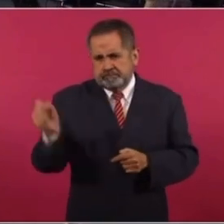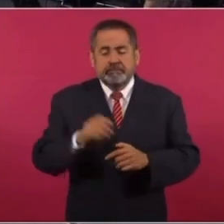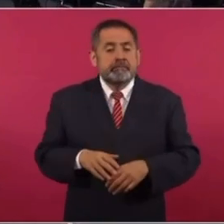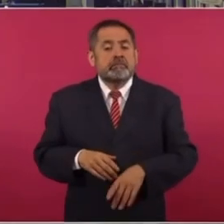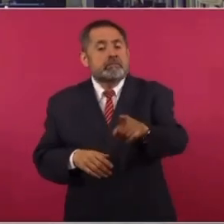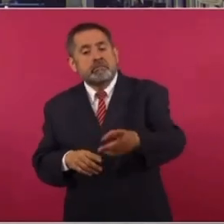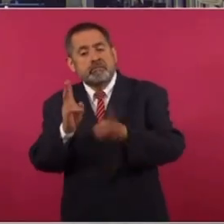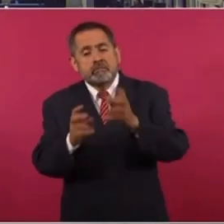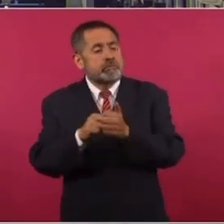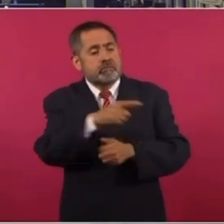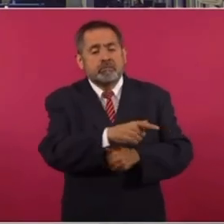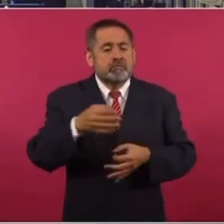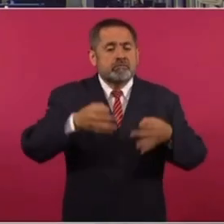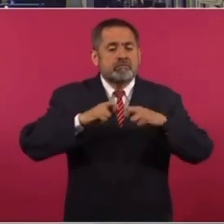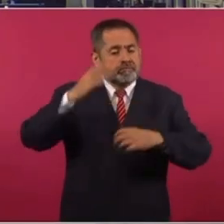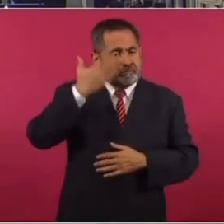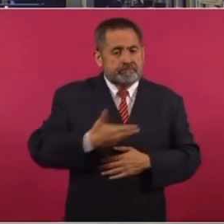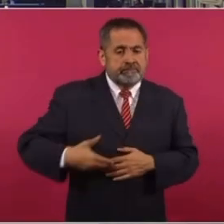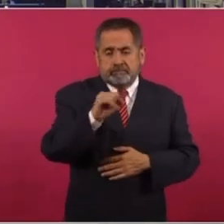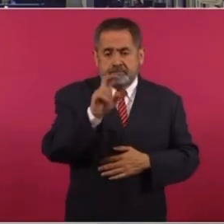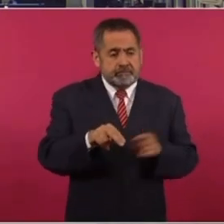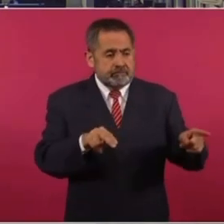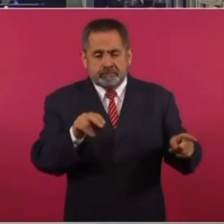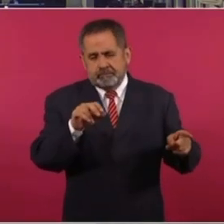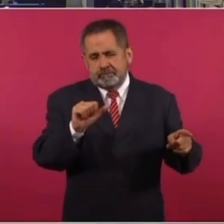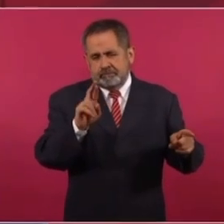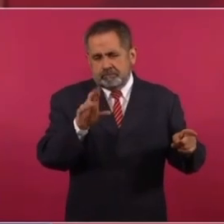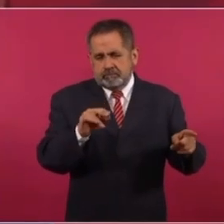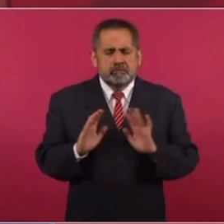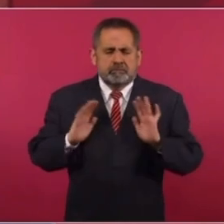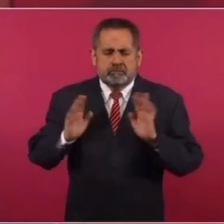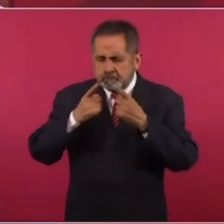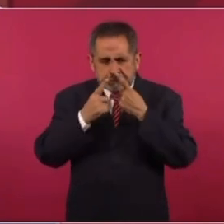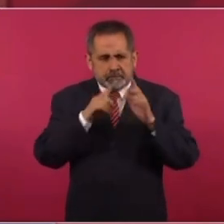dialogado con el ministro Saldívar al respecto desde que inició esta...? No, porque somos respetuosos